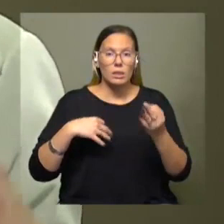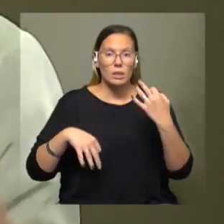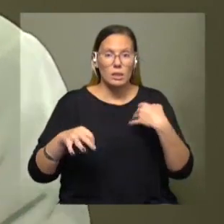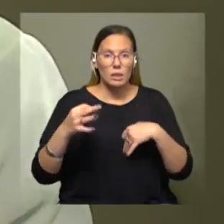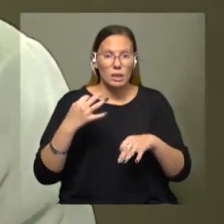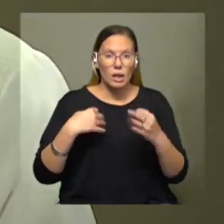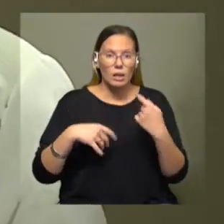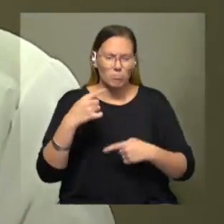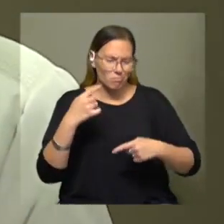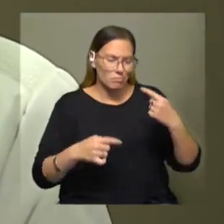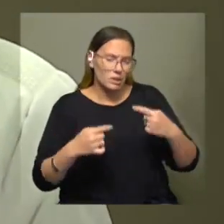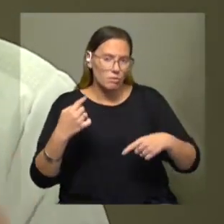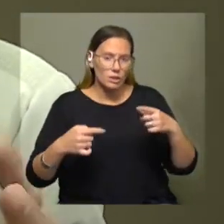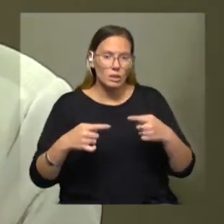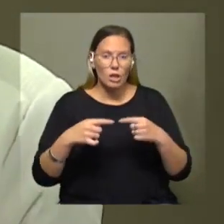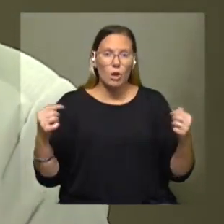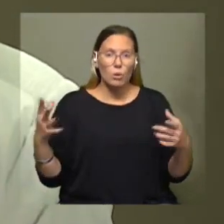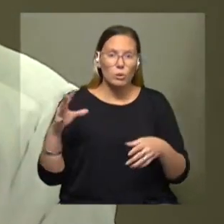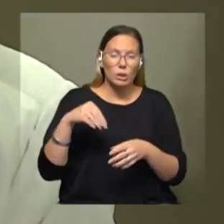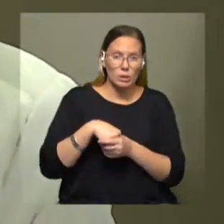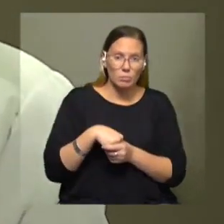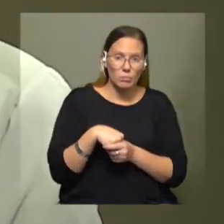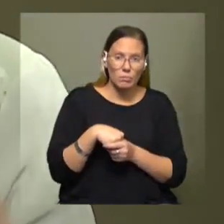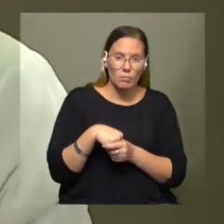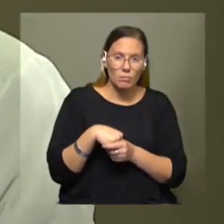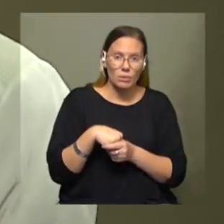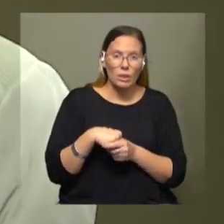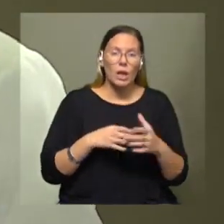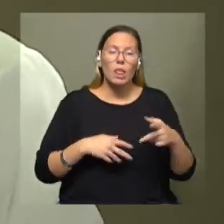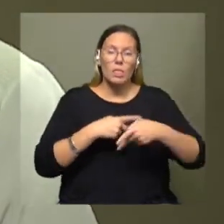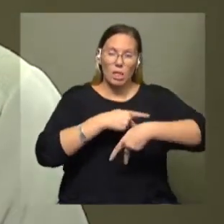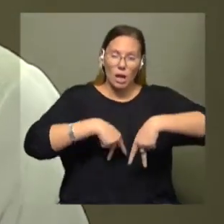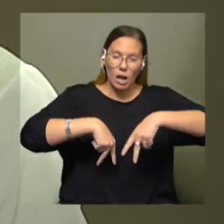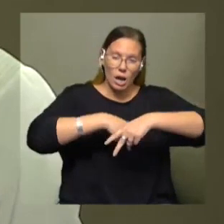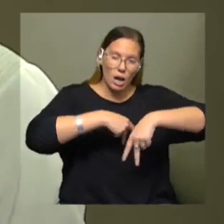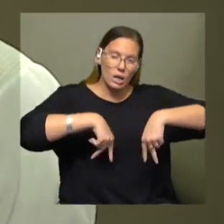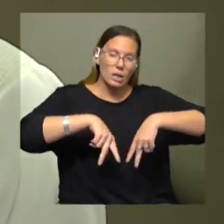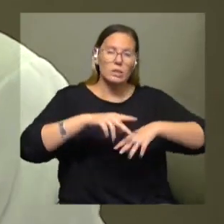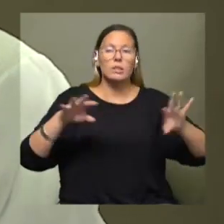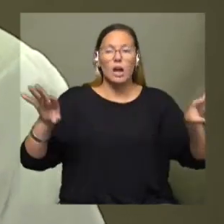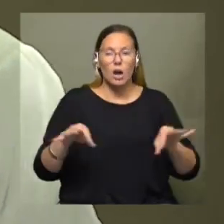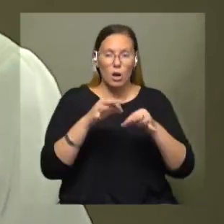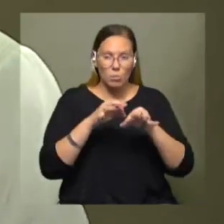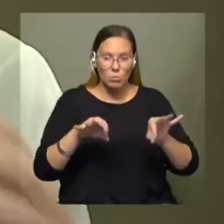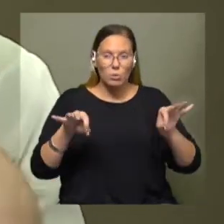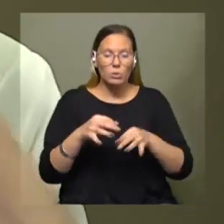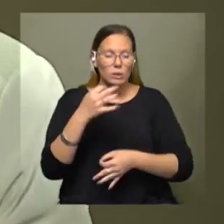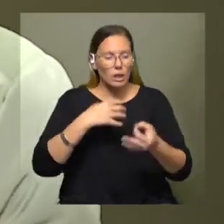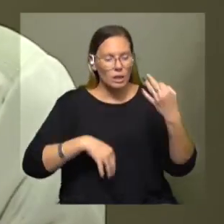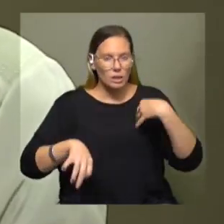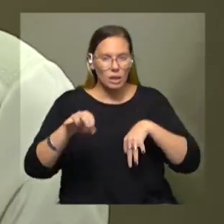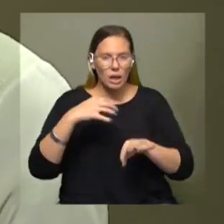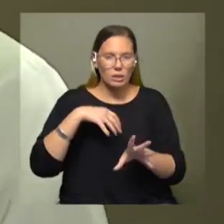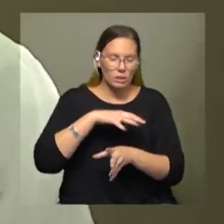mueve muchas disciplinas, se maneja en el ámbito de la danza, en el ámbito de la música, en el ámbito del teatro, mezcla todas